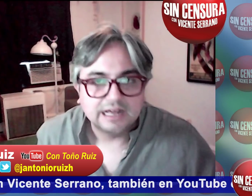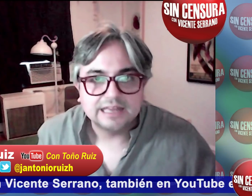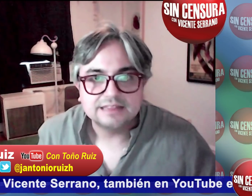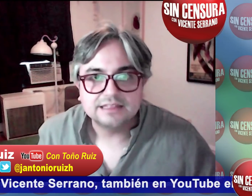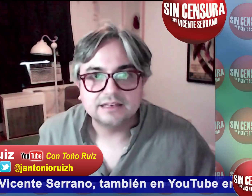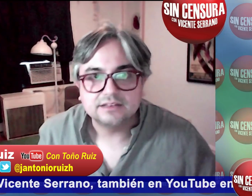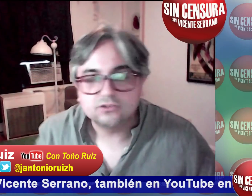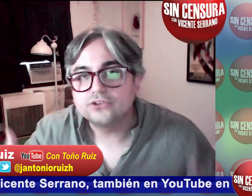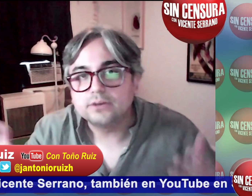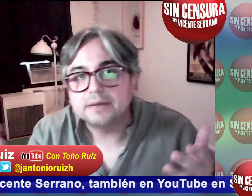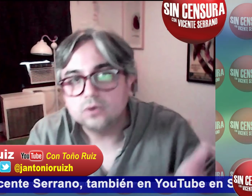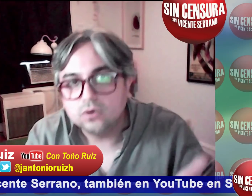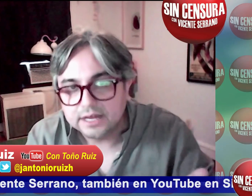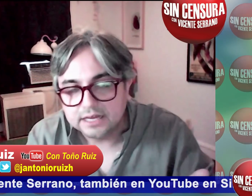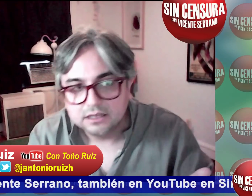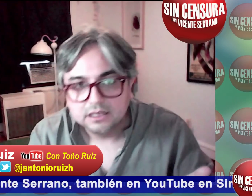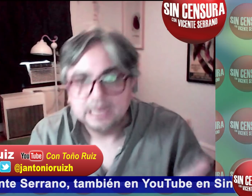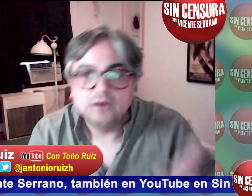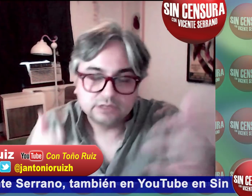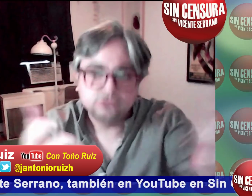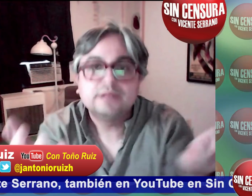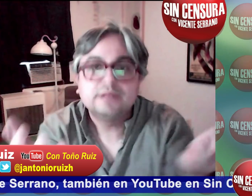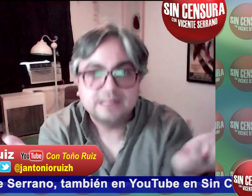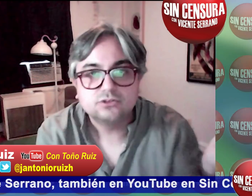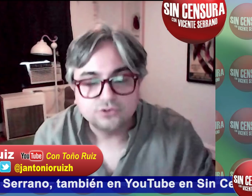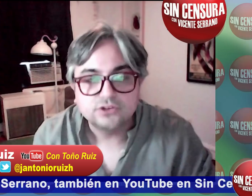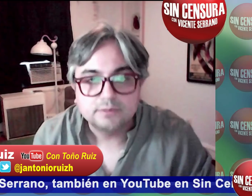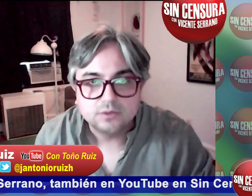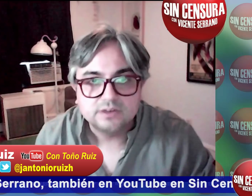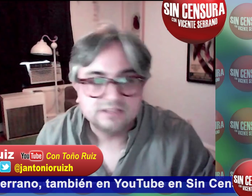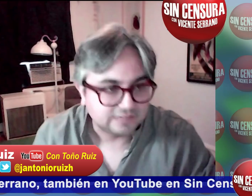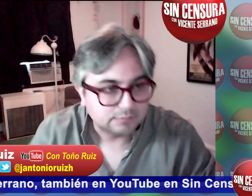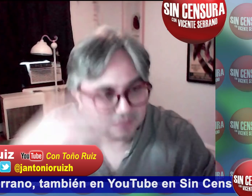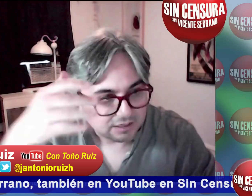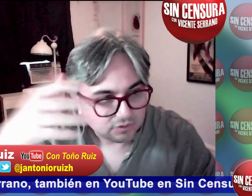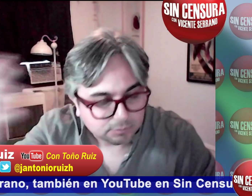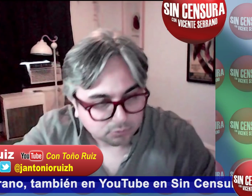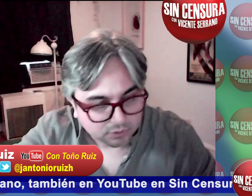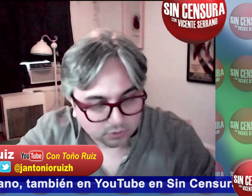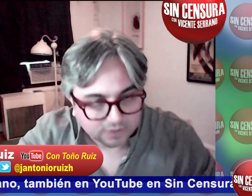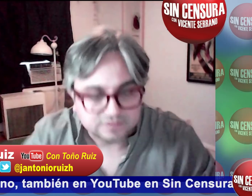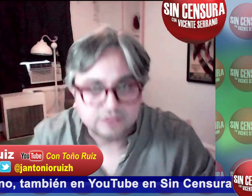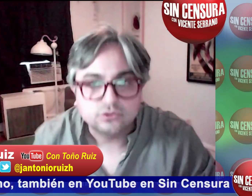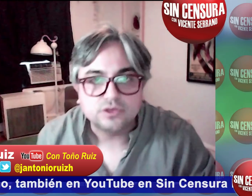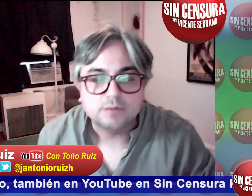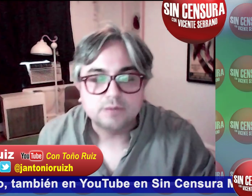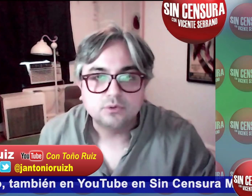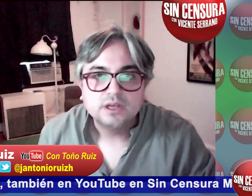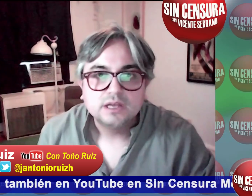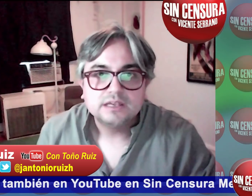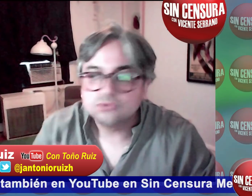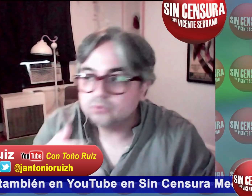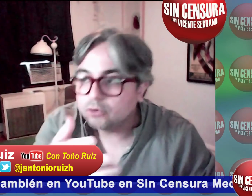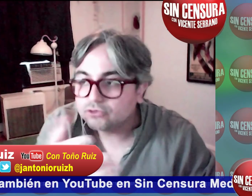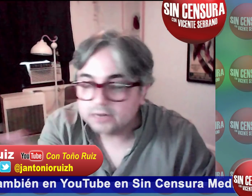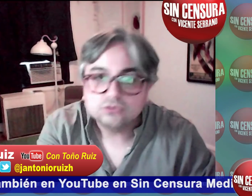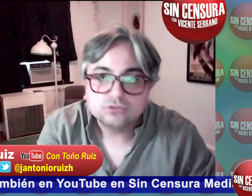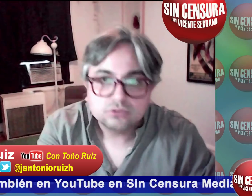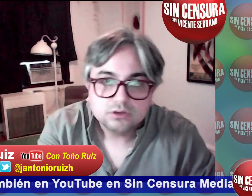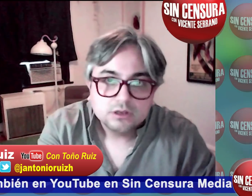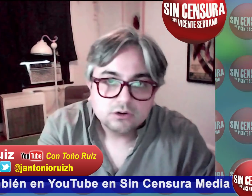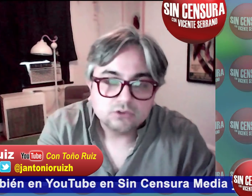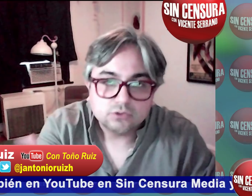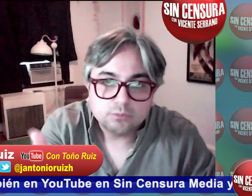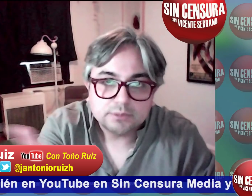a la gente que es conservadora, a los que son verdaderos conservadores y que se han mantenido en el poder durante tanto tiempo, y a sus